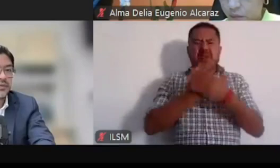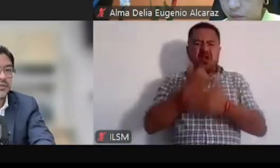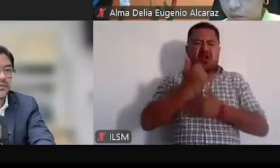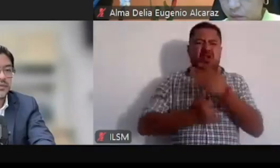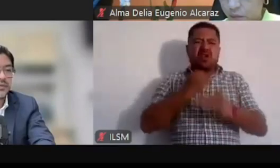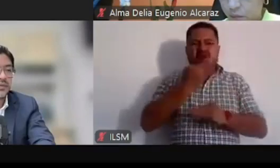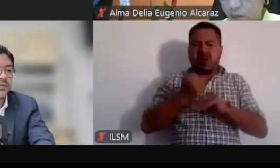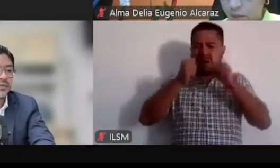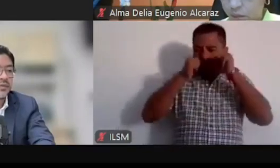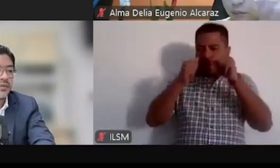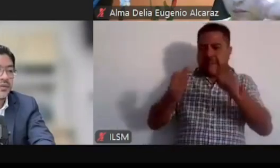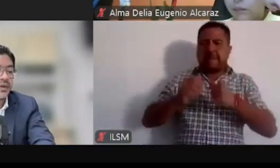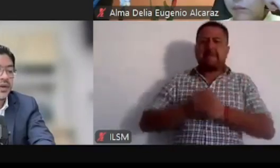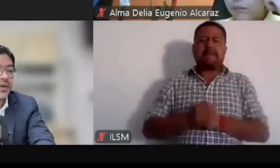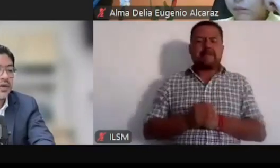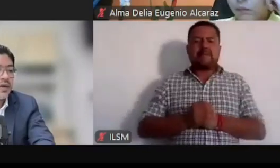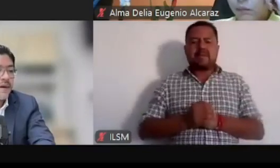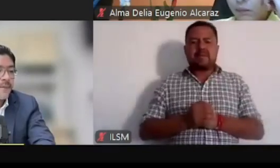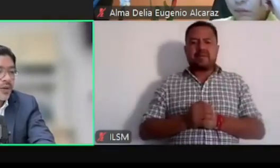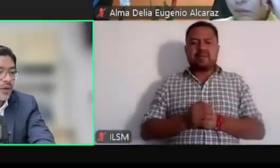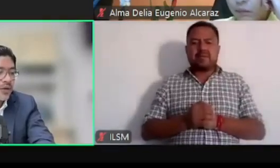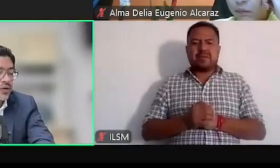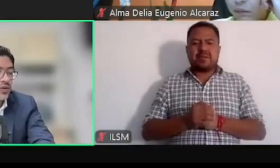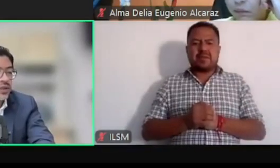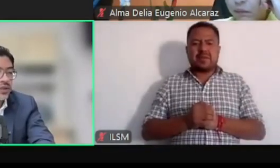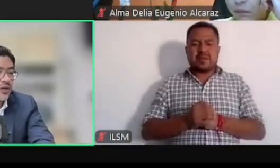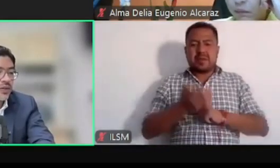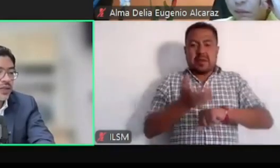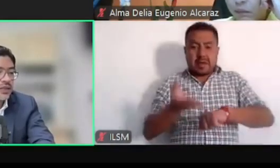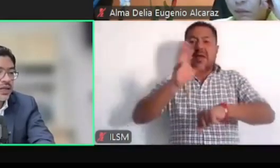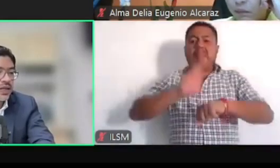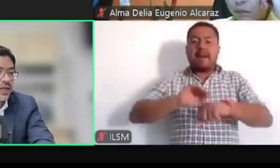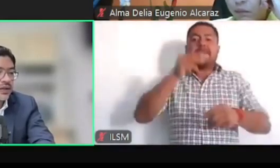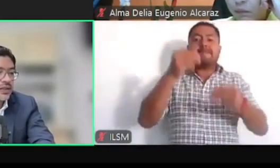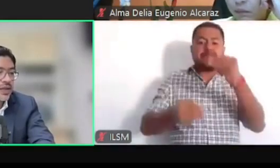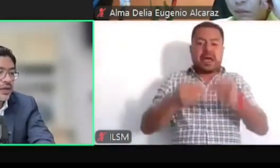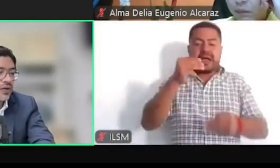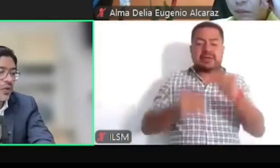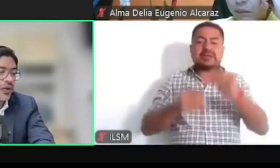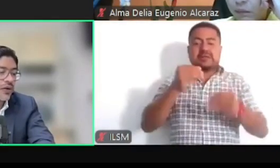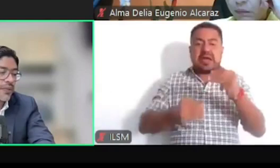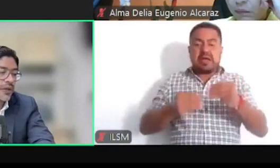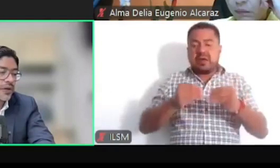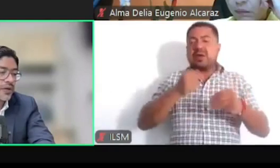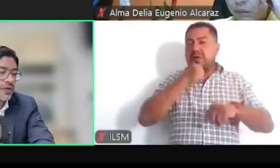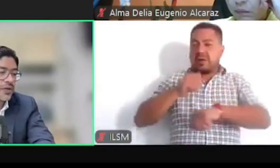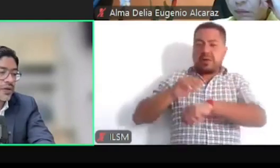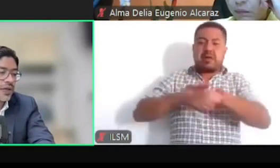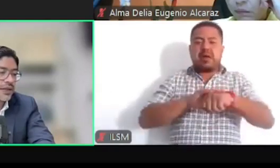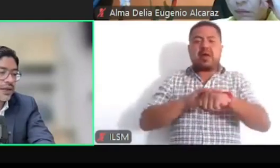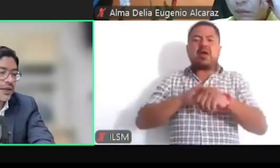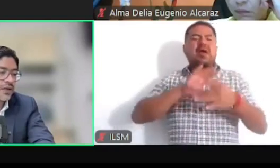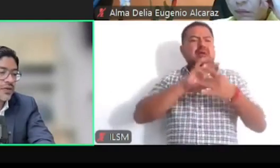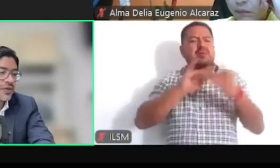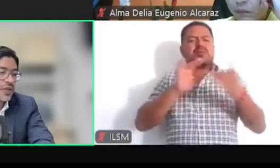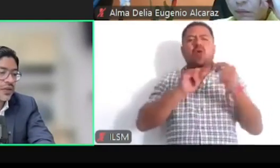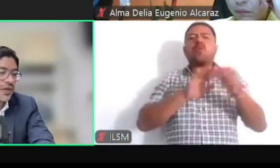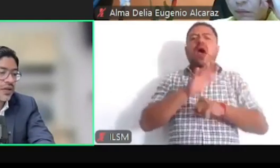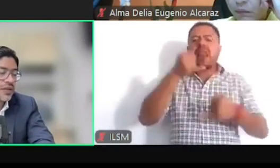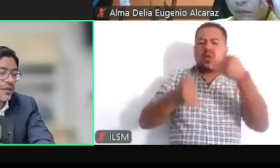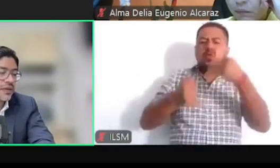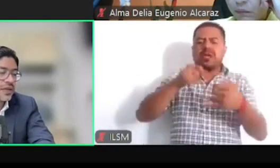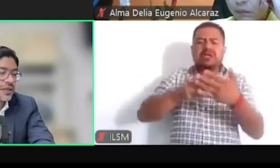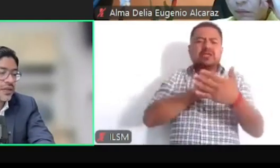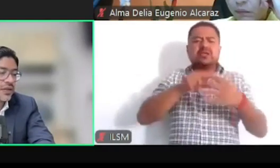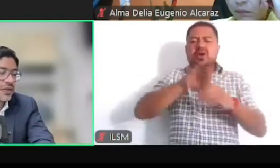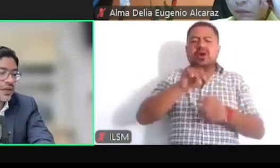nos ocupa con su autorización magistradas magistrado cuenta con el proyecto de resolución que se dicta en los juicios electorales